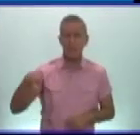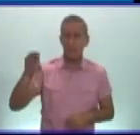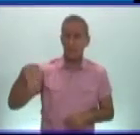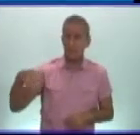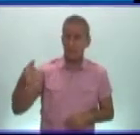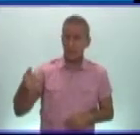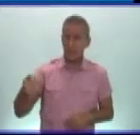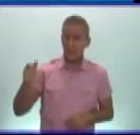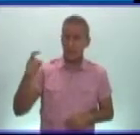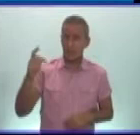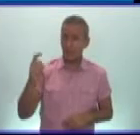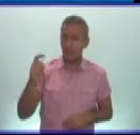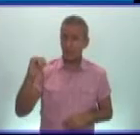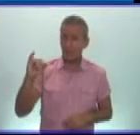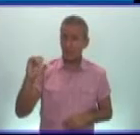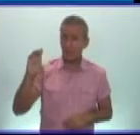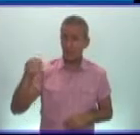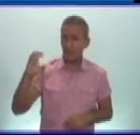vivió entre los años